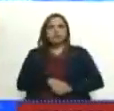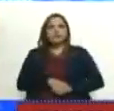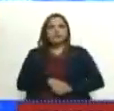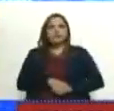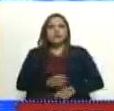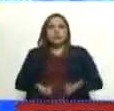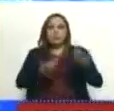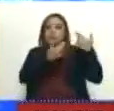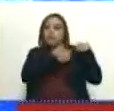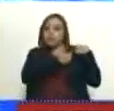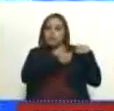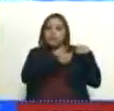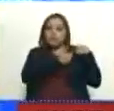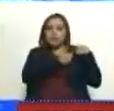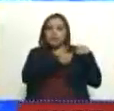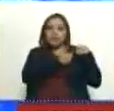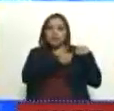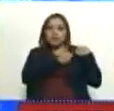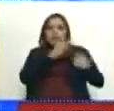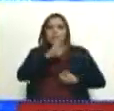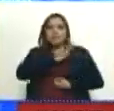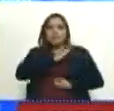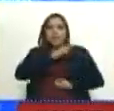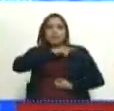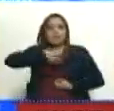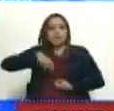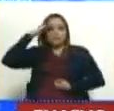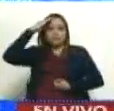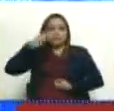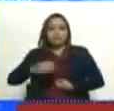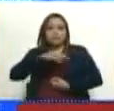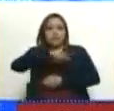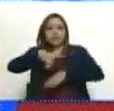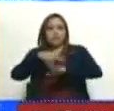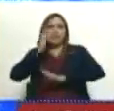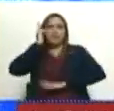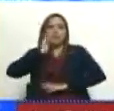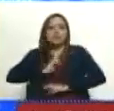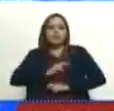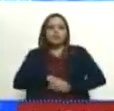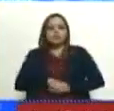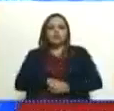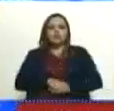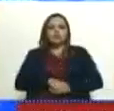Responsabilidad genuina de nuestra Fuerza Armada Nacional Bolivariana,